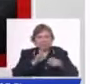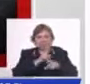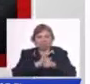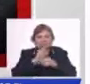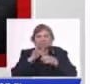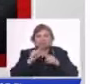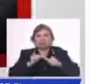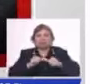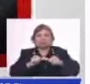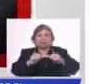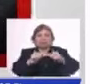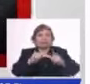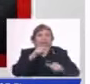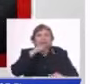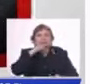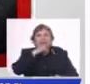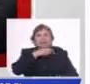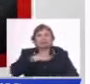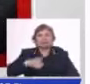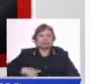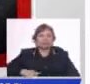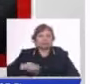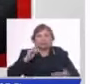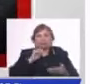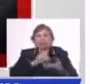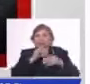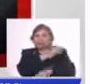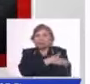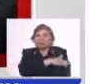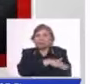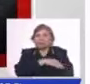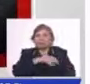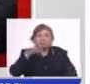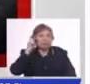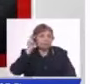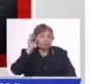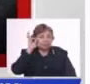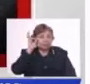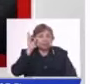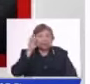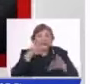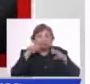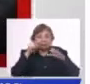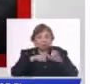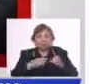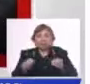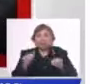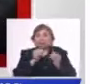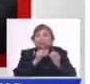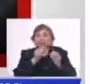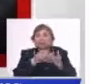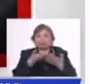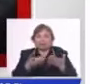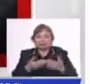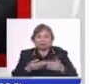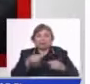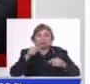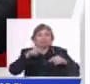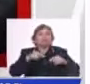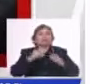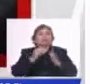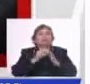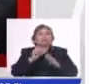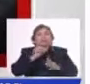la permanencia de Boluarte ni la reelección asolapada que el fujimorismo y sus aliados pretenden implementar a través de este